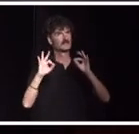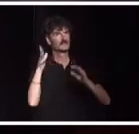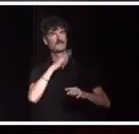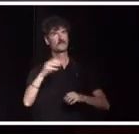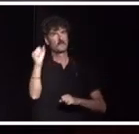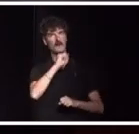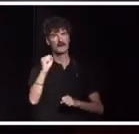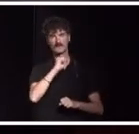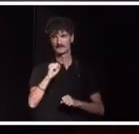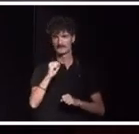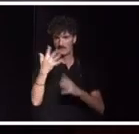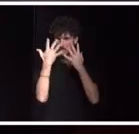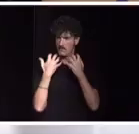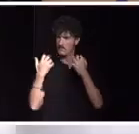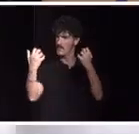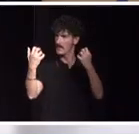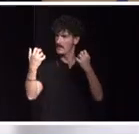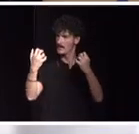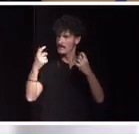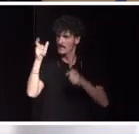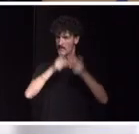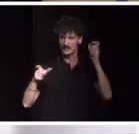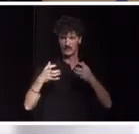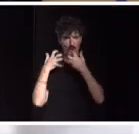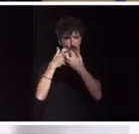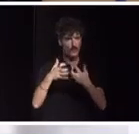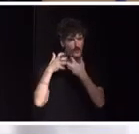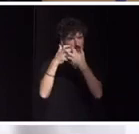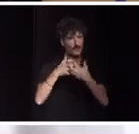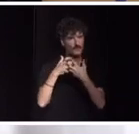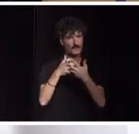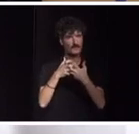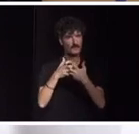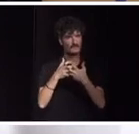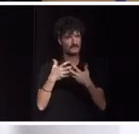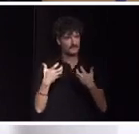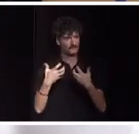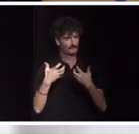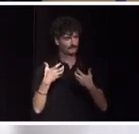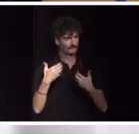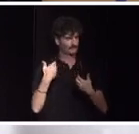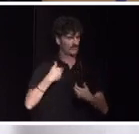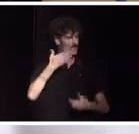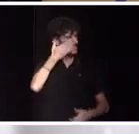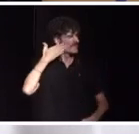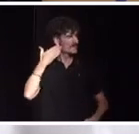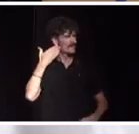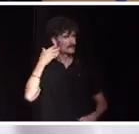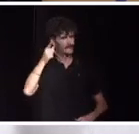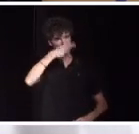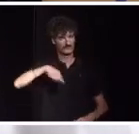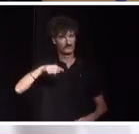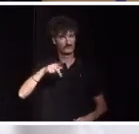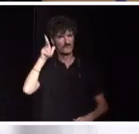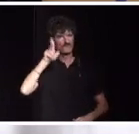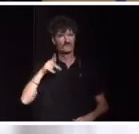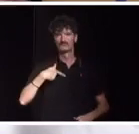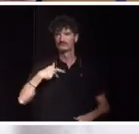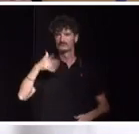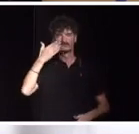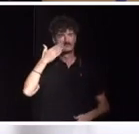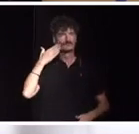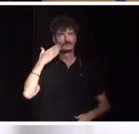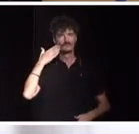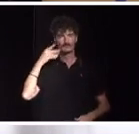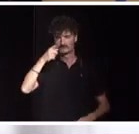maravilloso, lleno de gente luchadora y, sobre todo, lleno de dignidad. Y para mí es un honor poder estar aquí otra